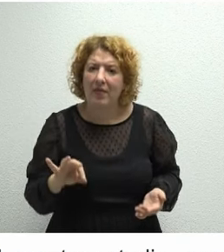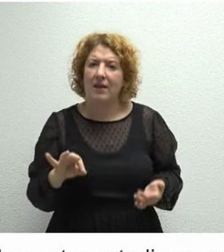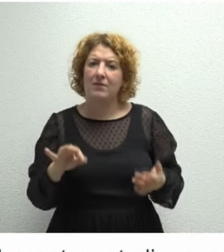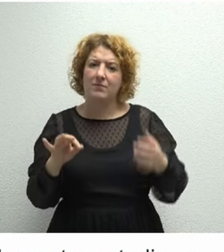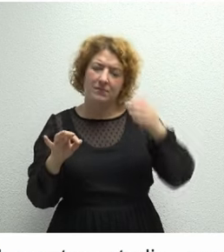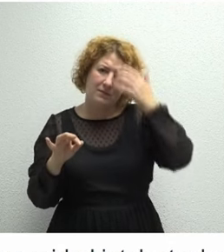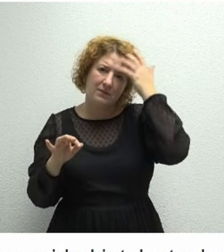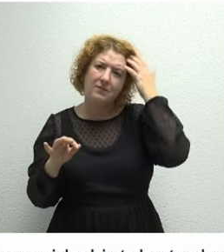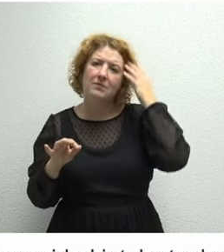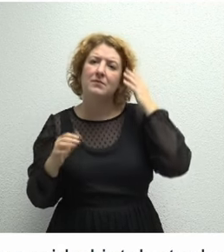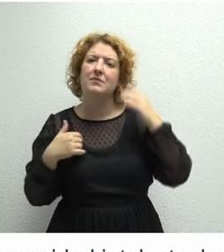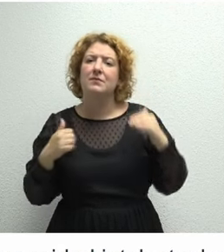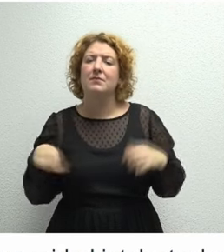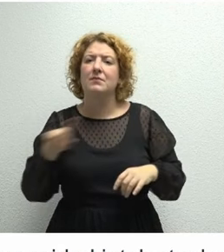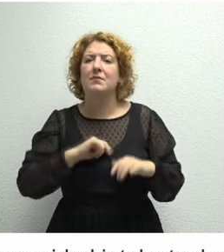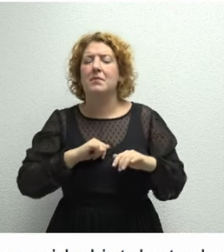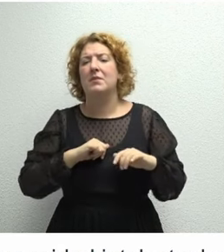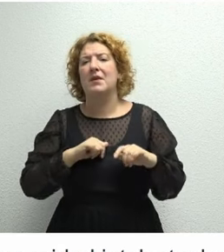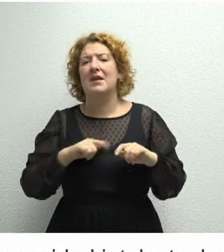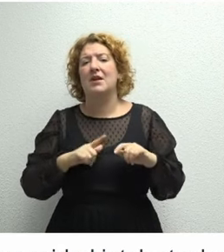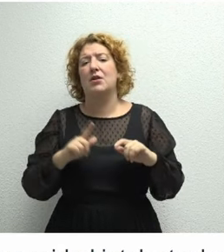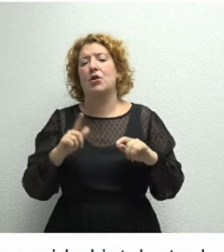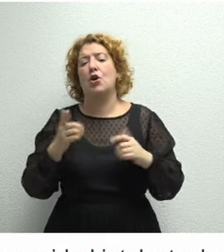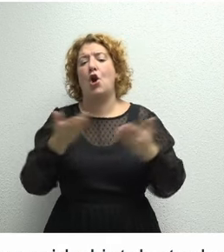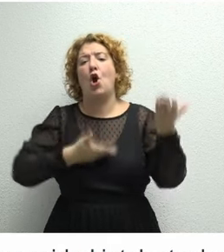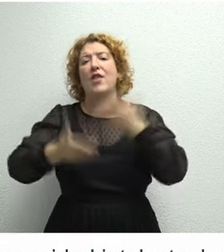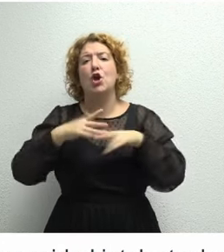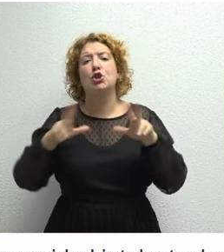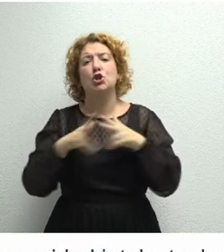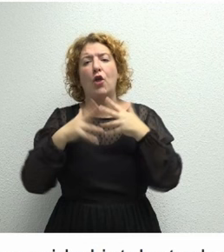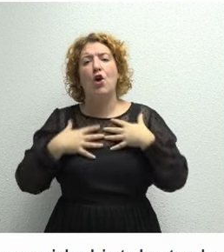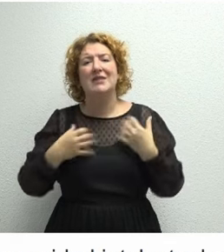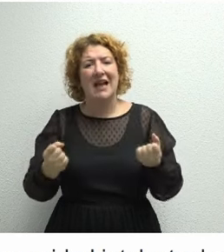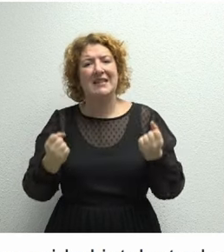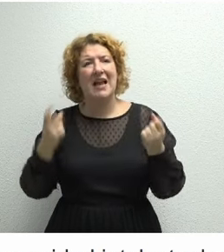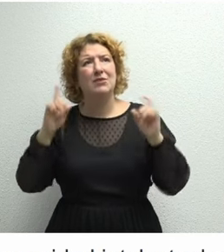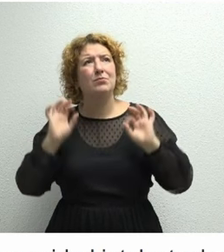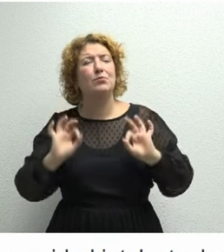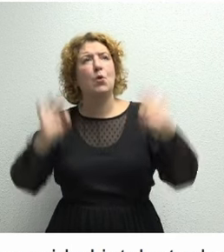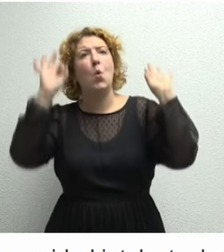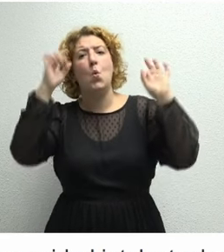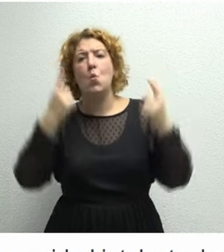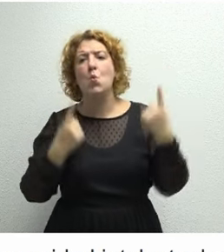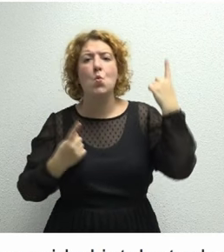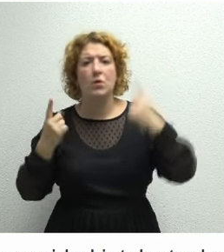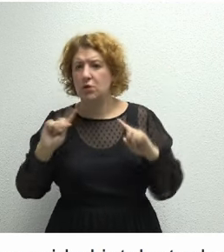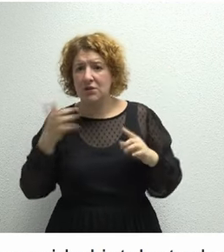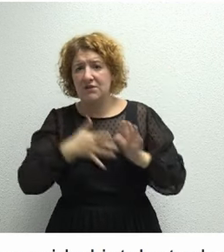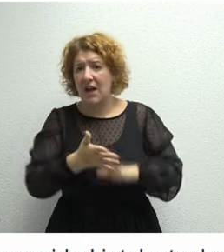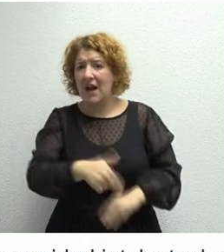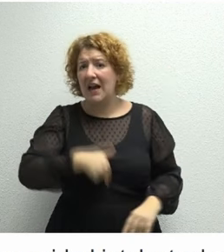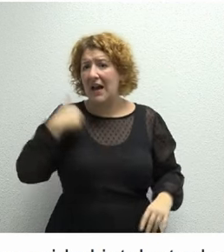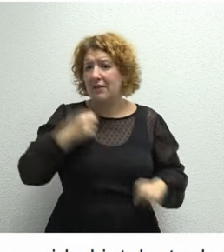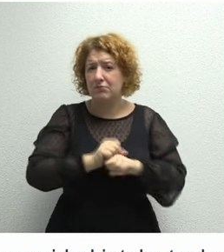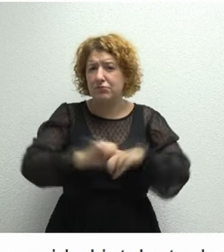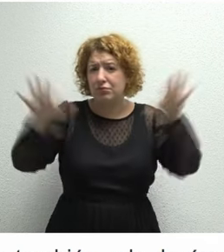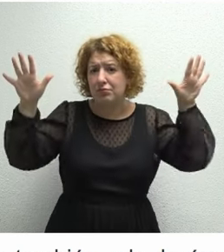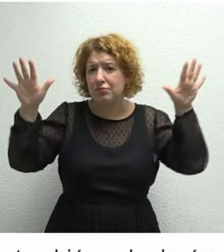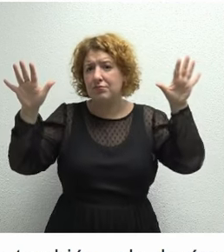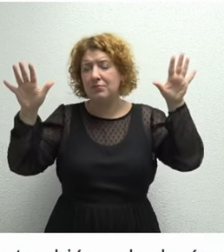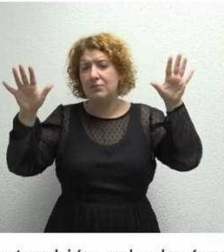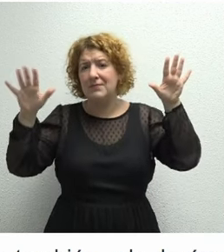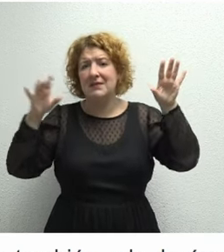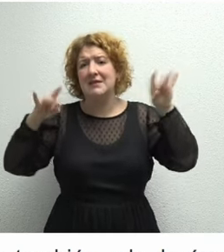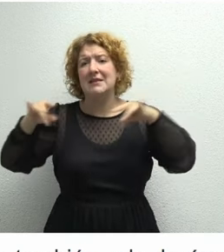esta mesa de coordinación sociosanitaria que tenemos en la palma no sea algo puntual sino que podamos generalizar o extenderlo a otros